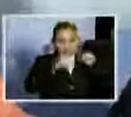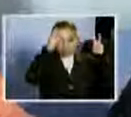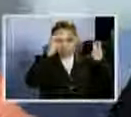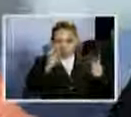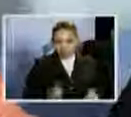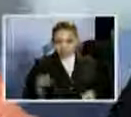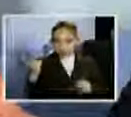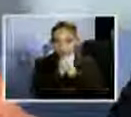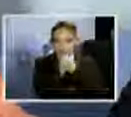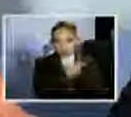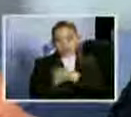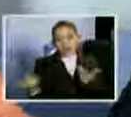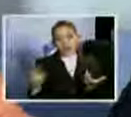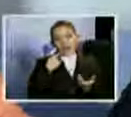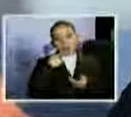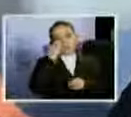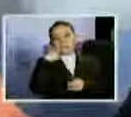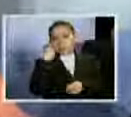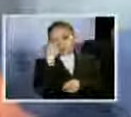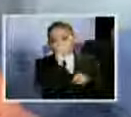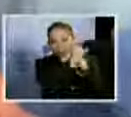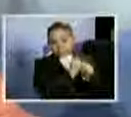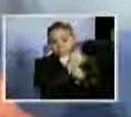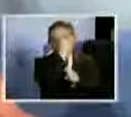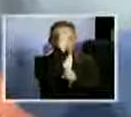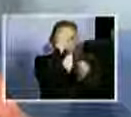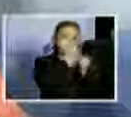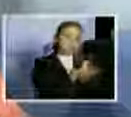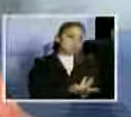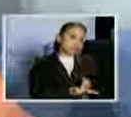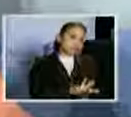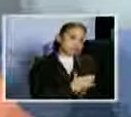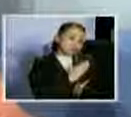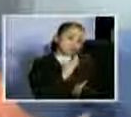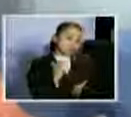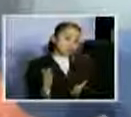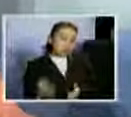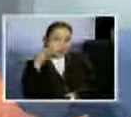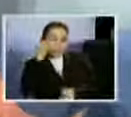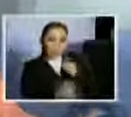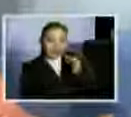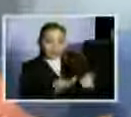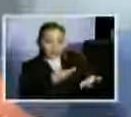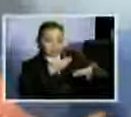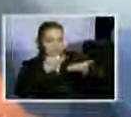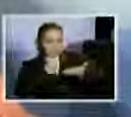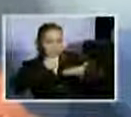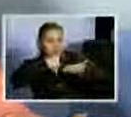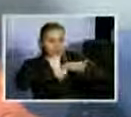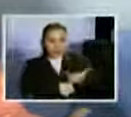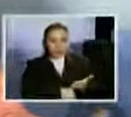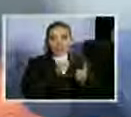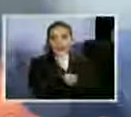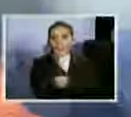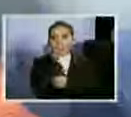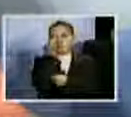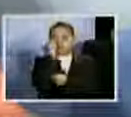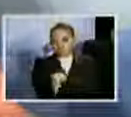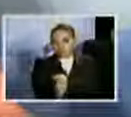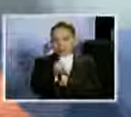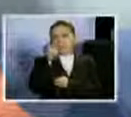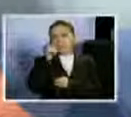multilaterales. Y él ordena un estudio que demora 2 años y que finalmente sale con una carta, un informe que él